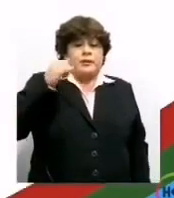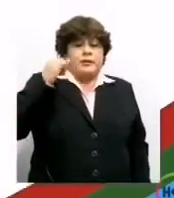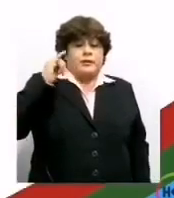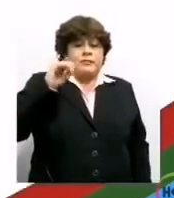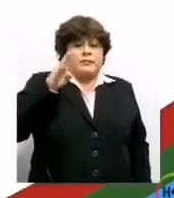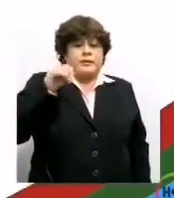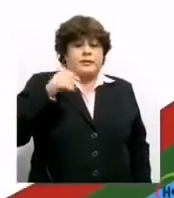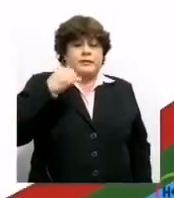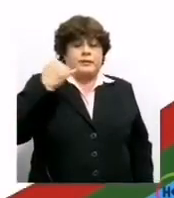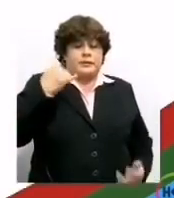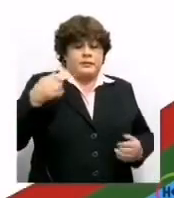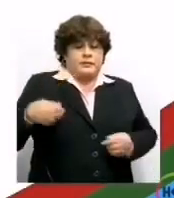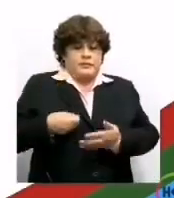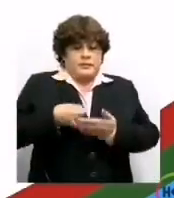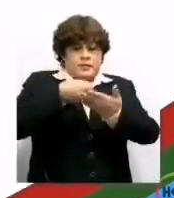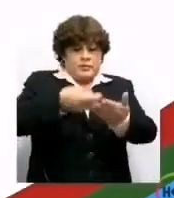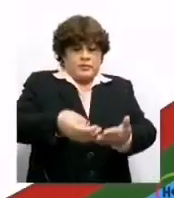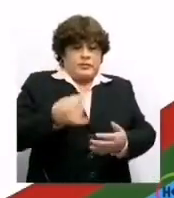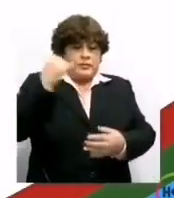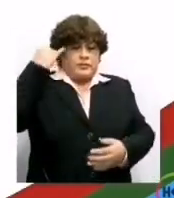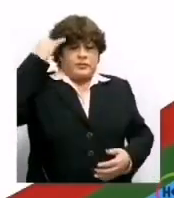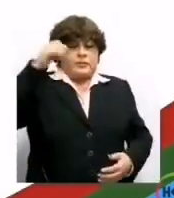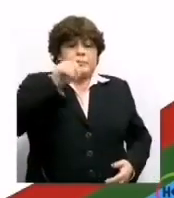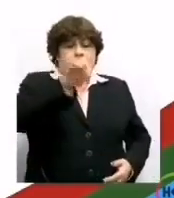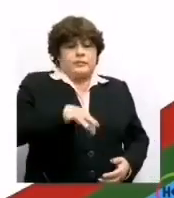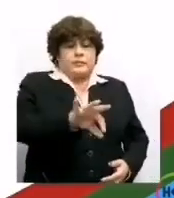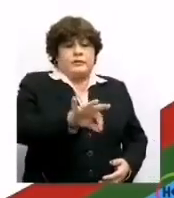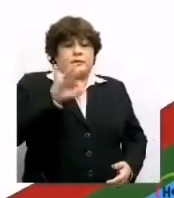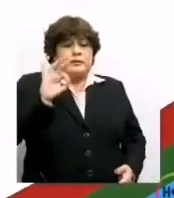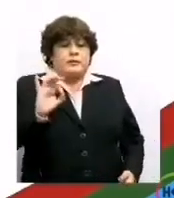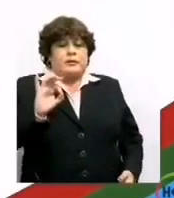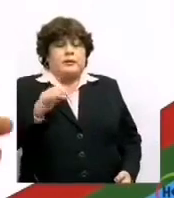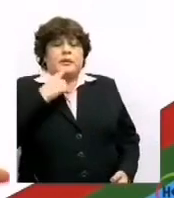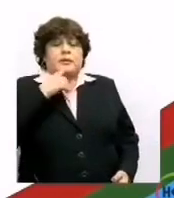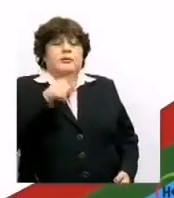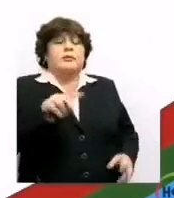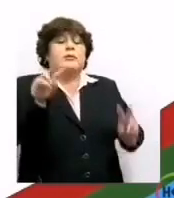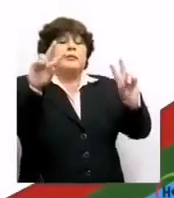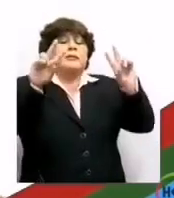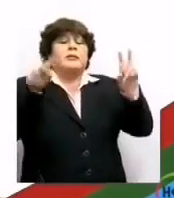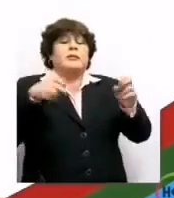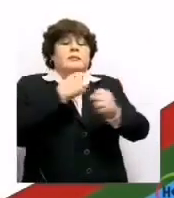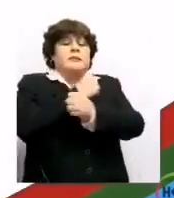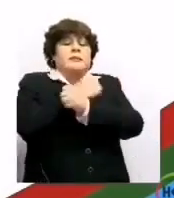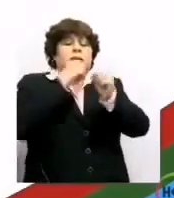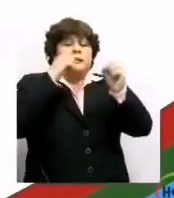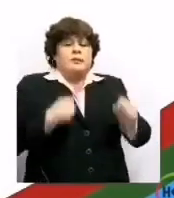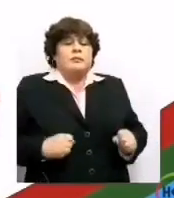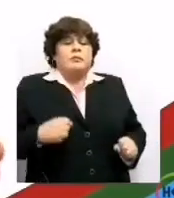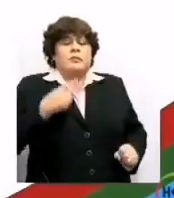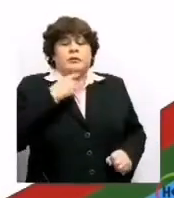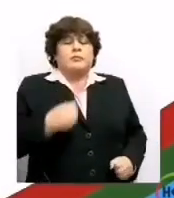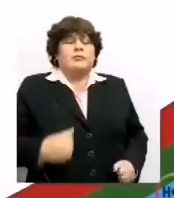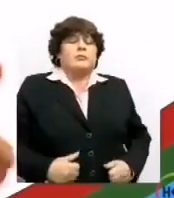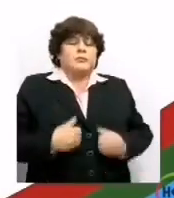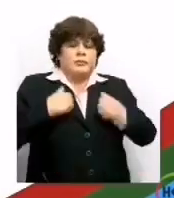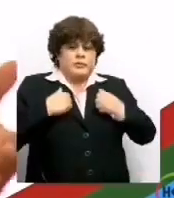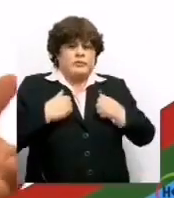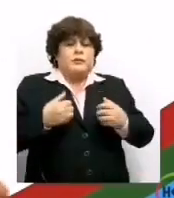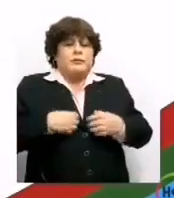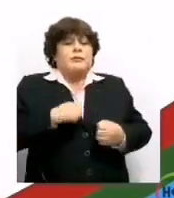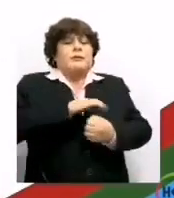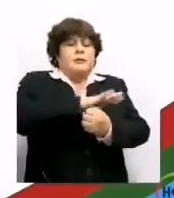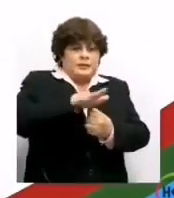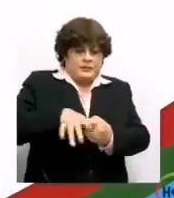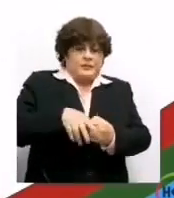que envió esta pregunta ciudadana y fue escogida eligió el tema de la salud porque hemos vivido una pandemia